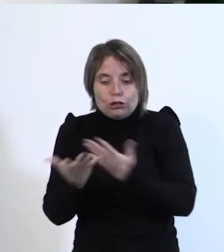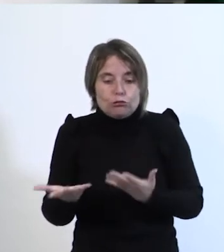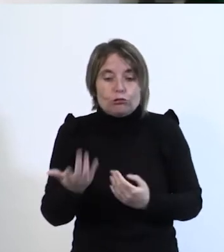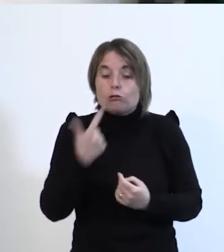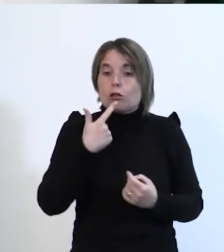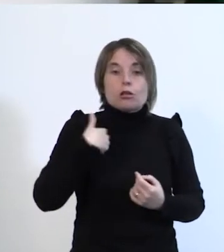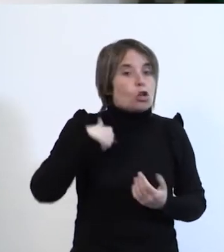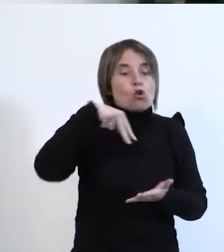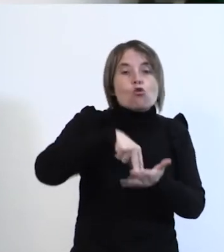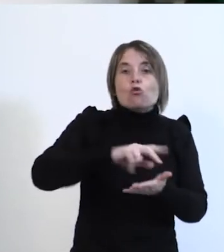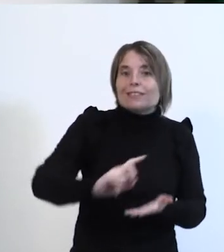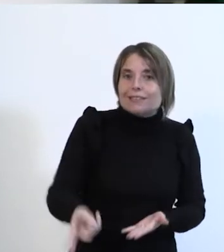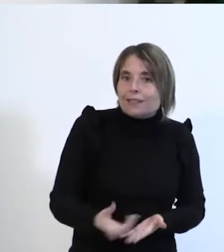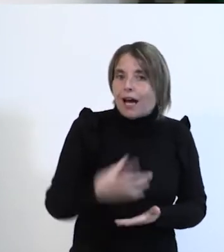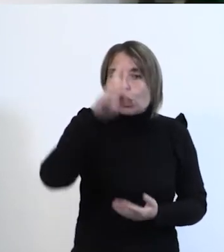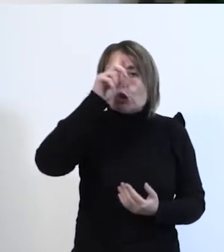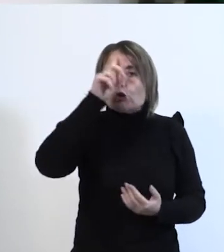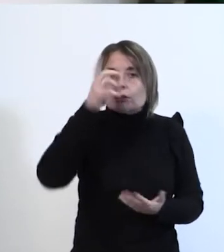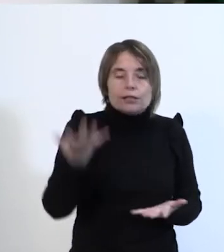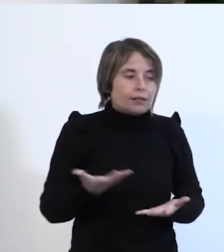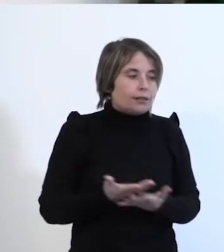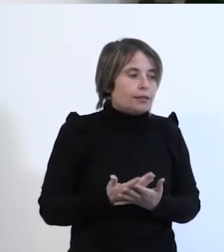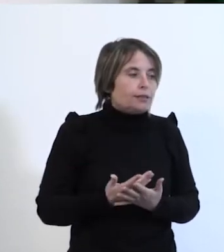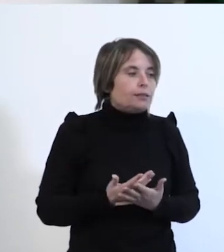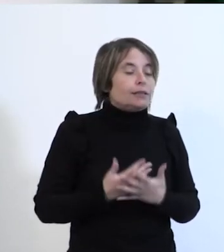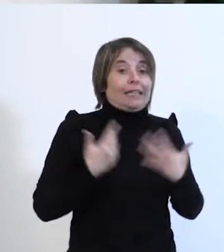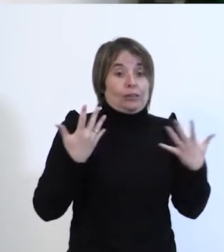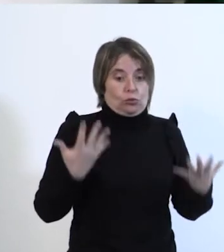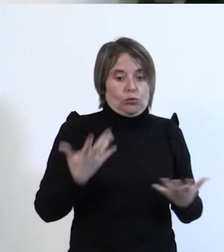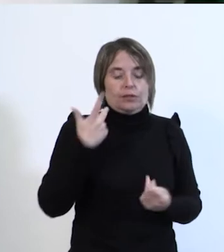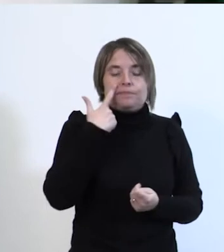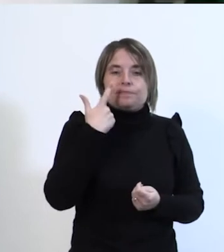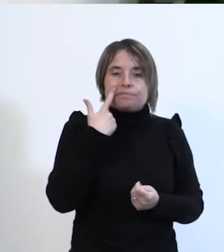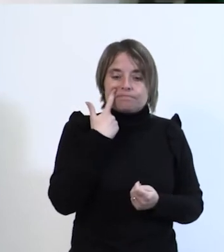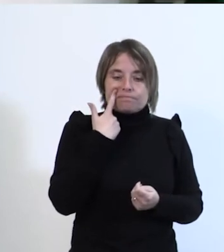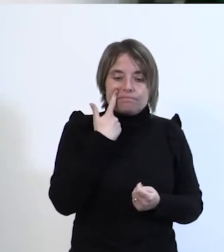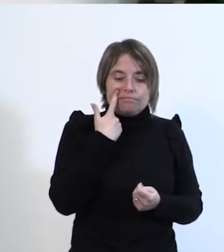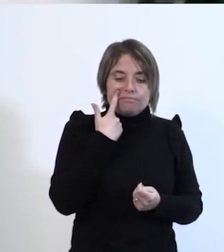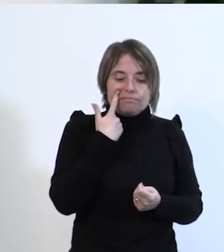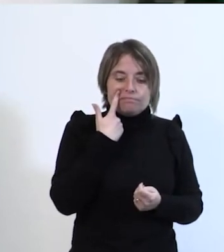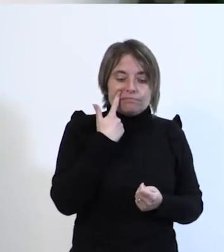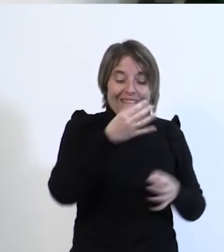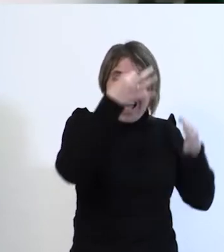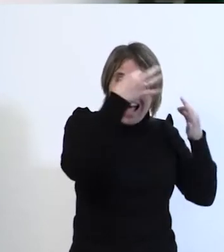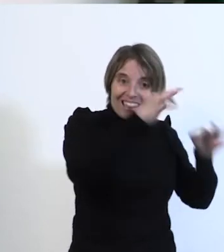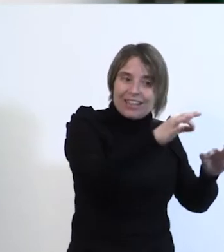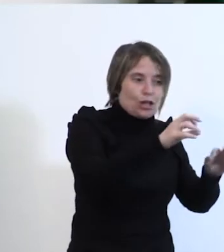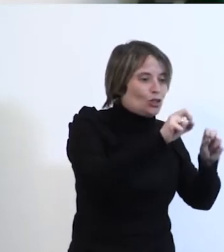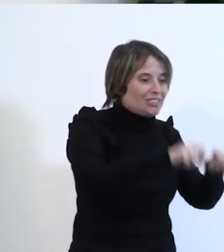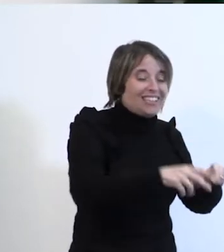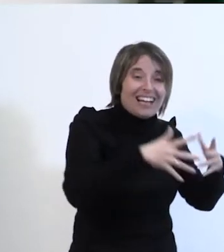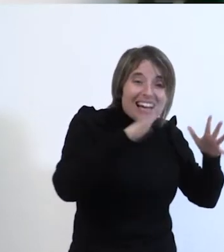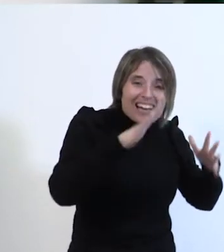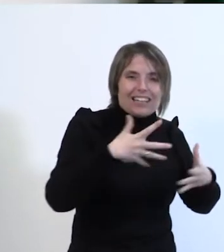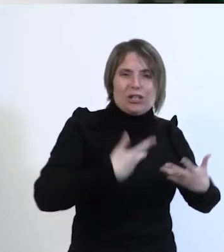hijos de ella. Y dijo, no está, no sé dónde está. Entonces, en vez de atenderla, a pesar de